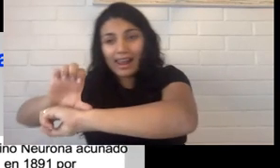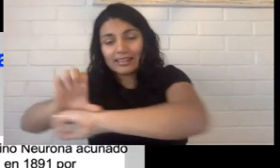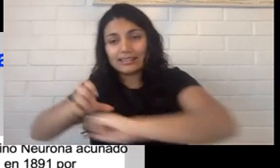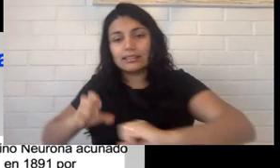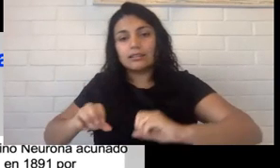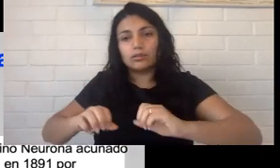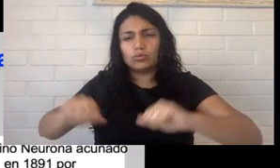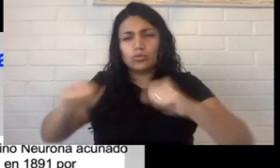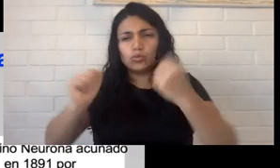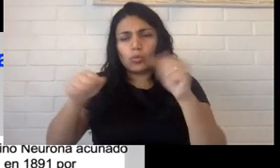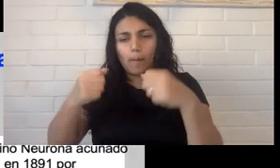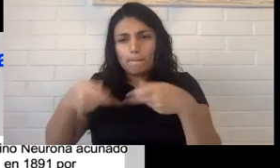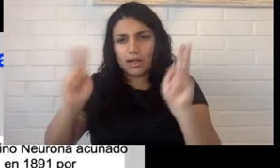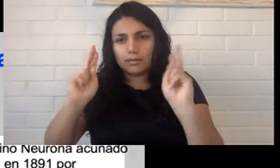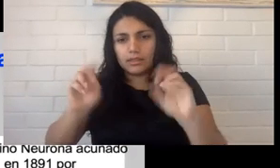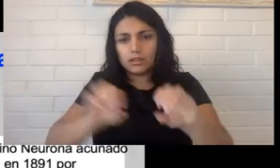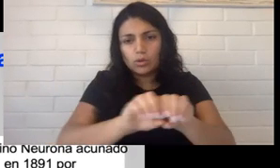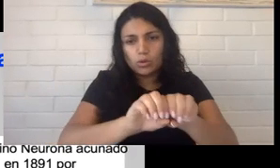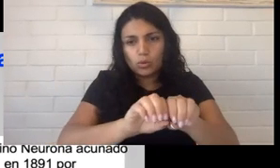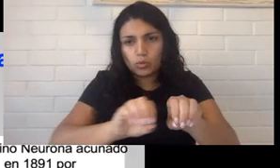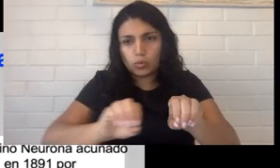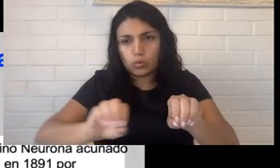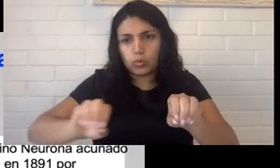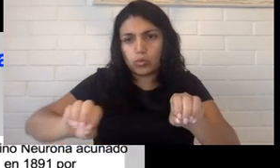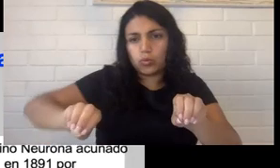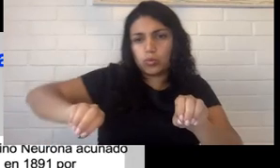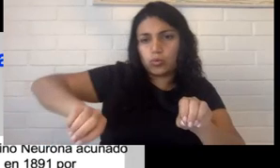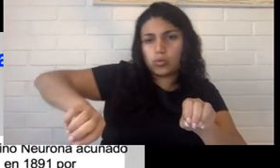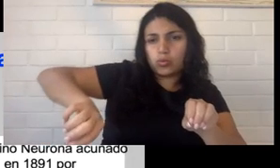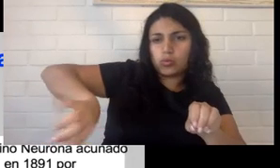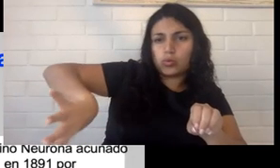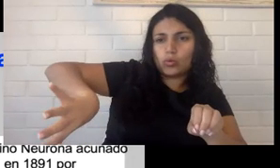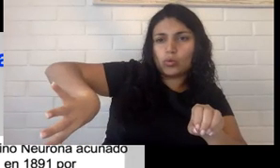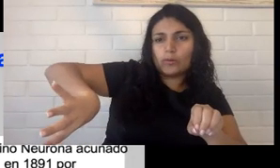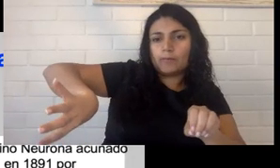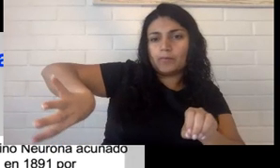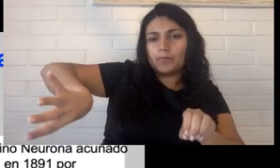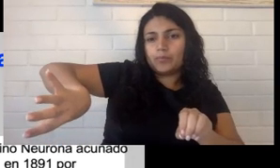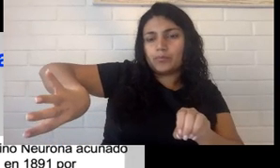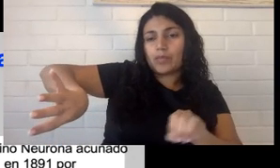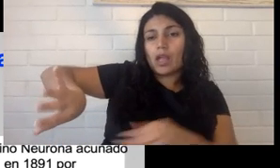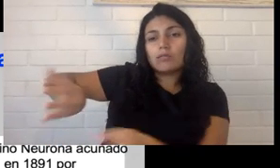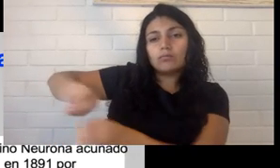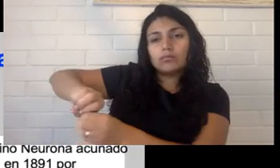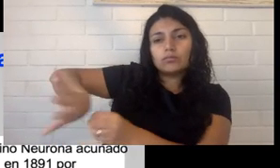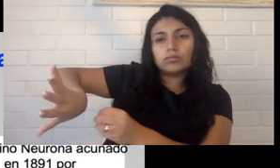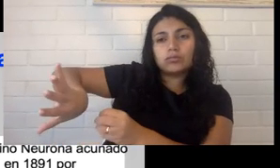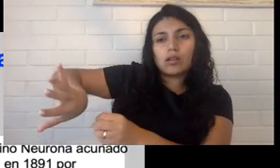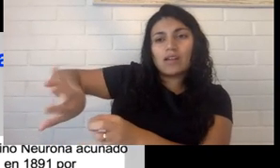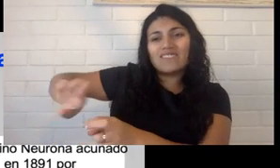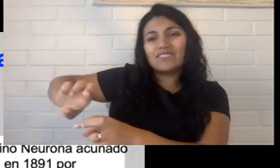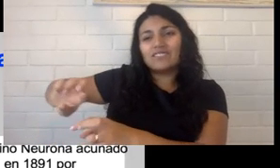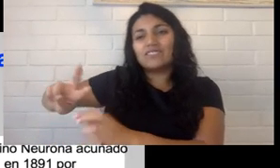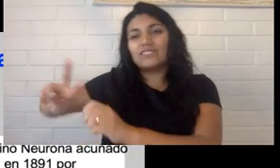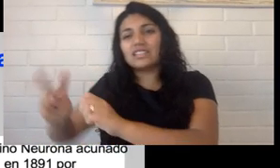se vincula a la liberación de neurotransmisores a partir de unas vesículas que son